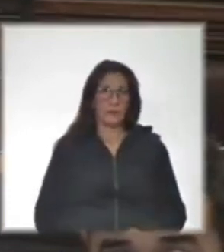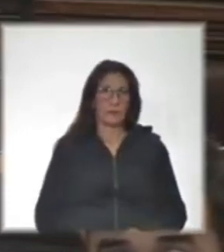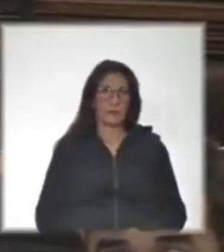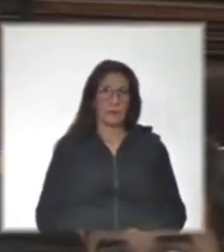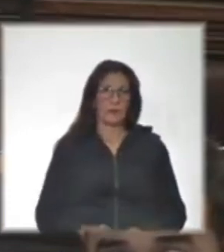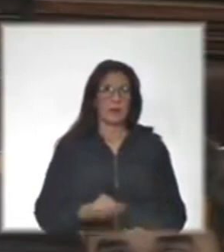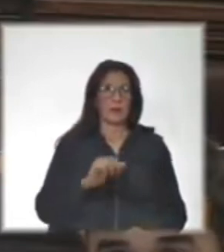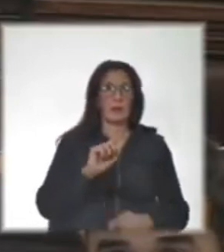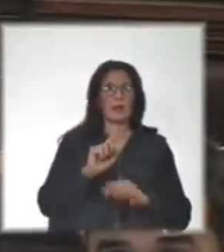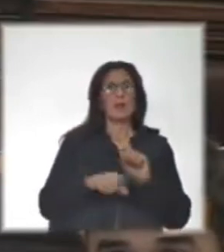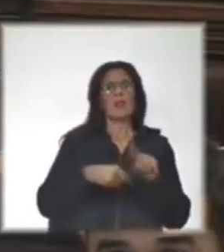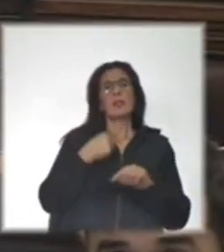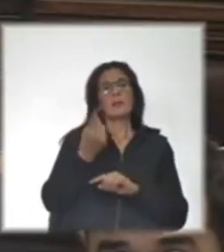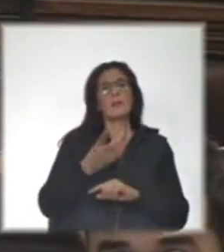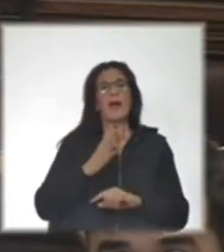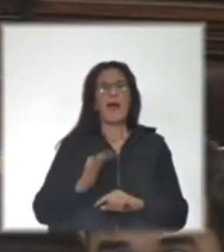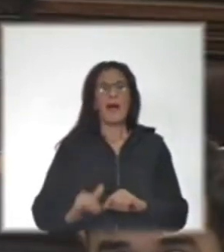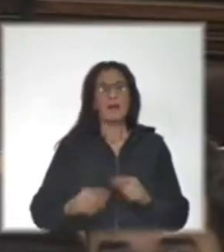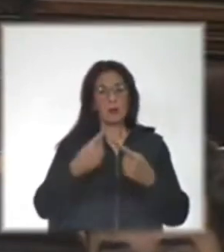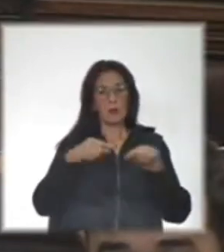Y después hay hechos subjetivos.